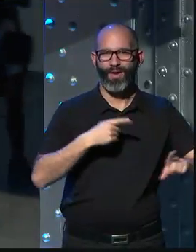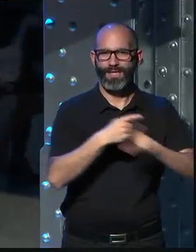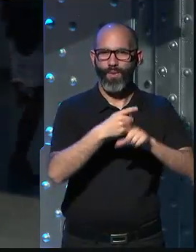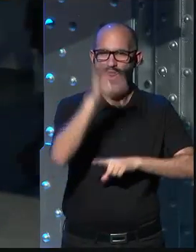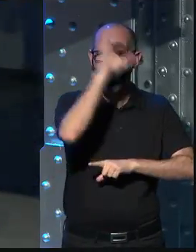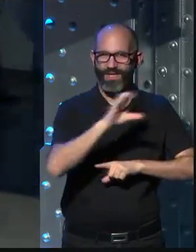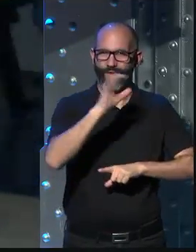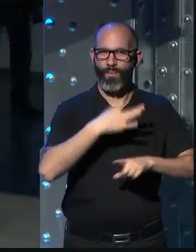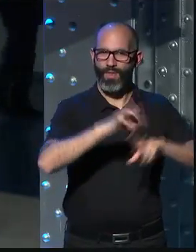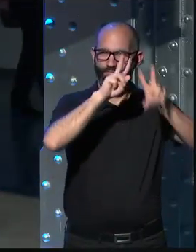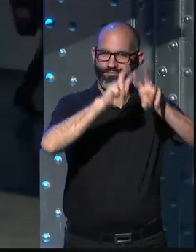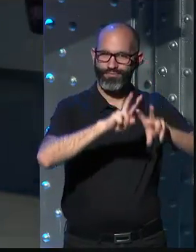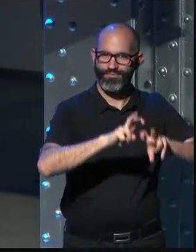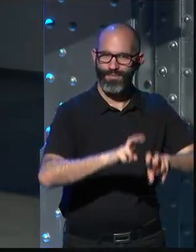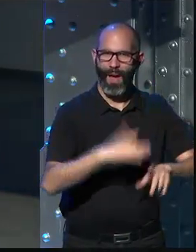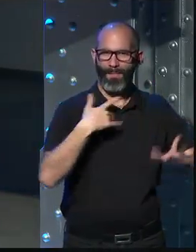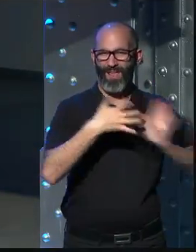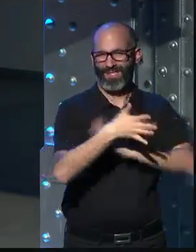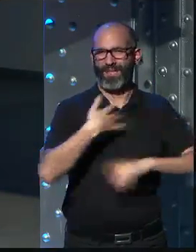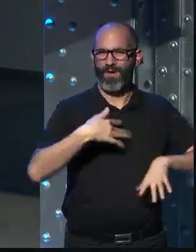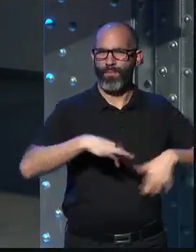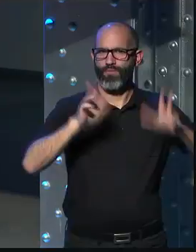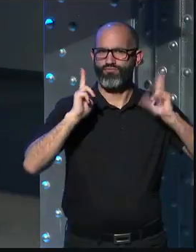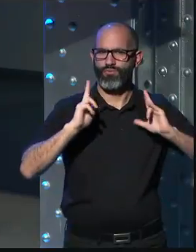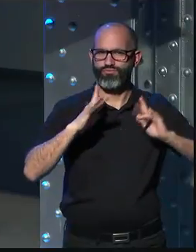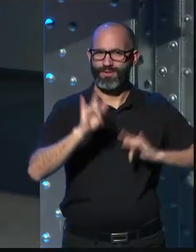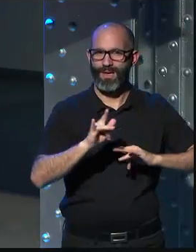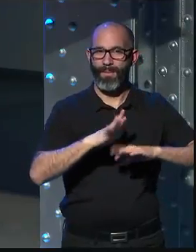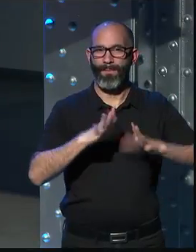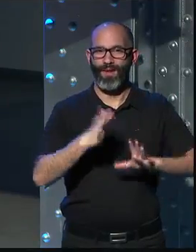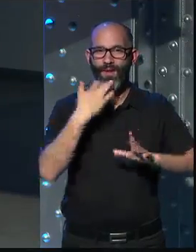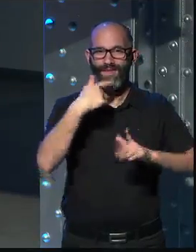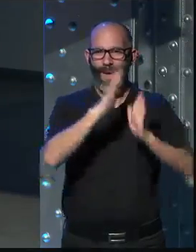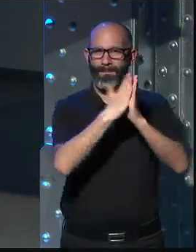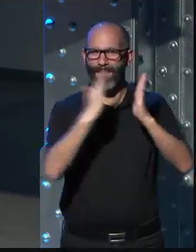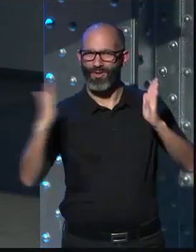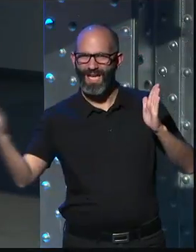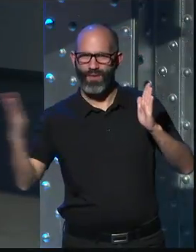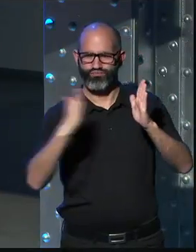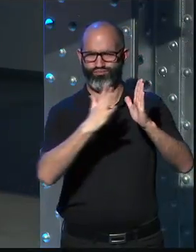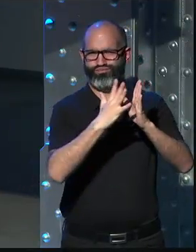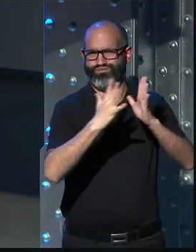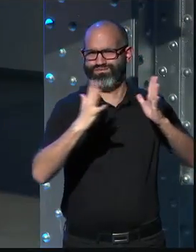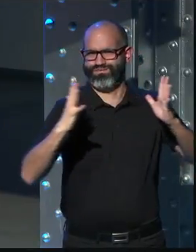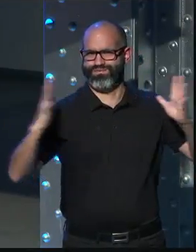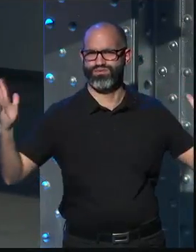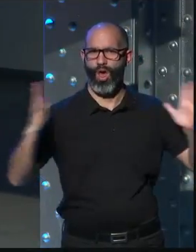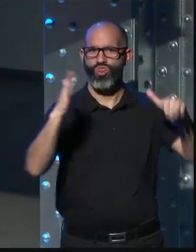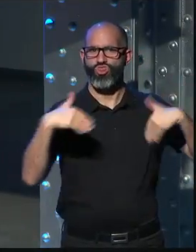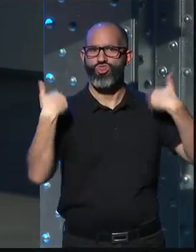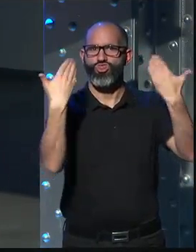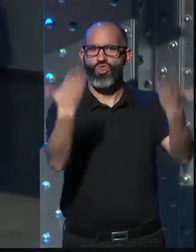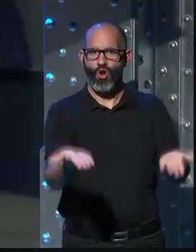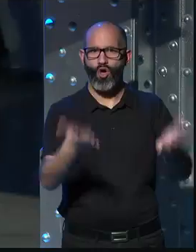y en una base racional. La inmensa biblioteca que donó a la Biblioteca